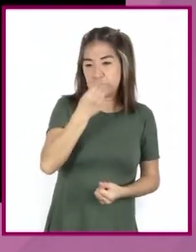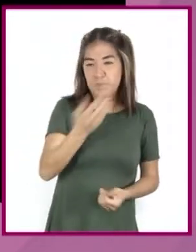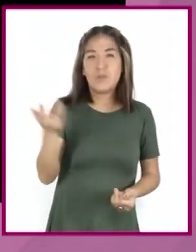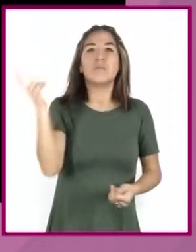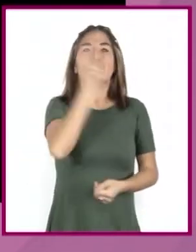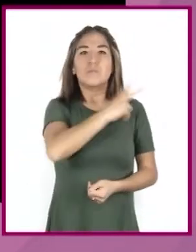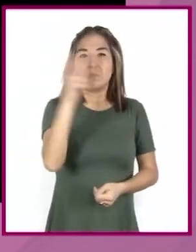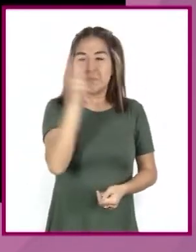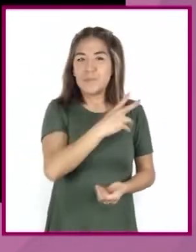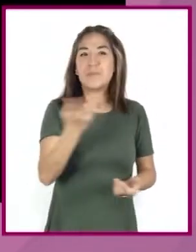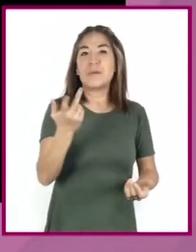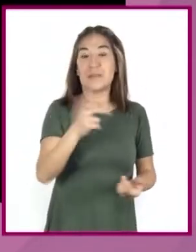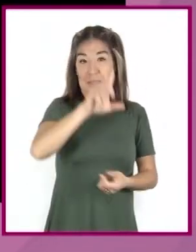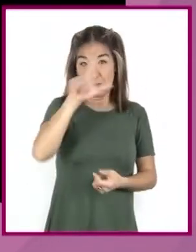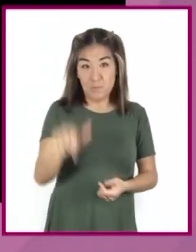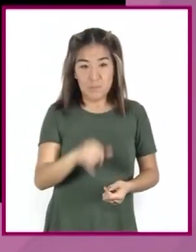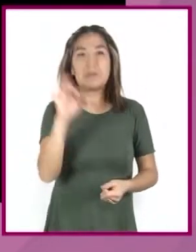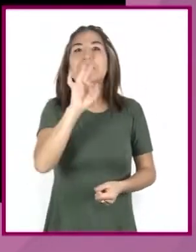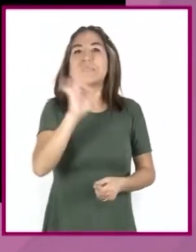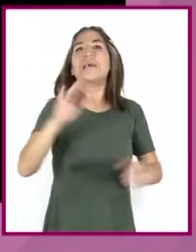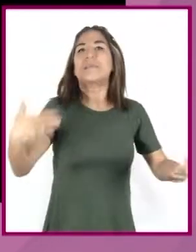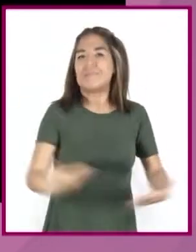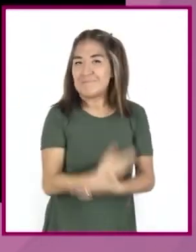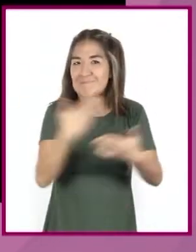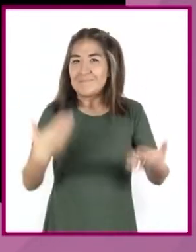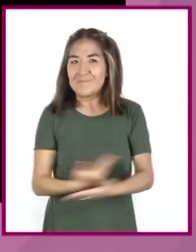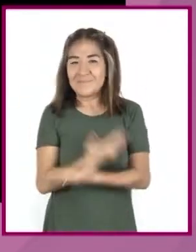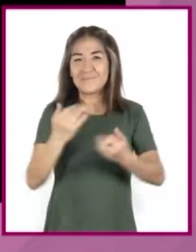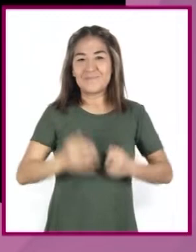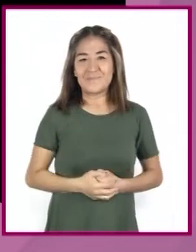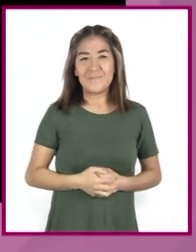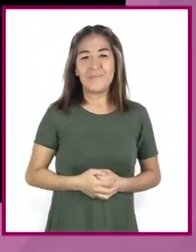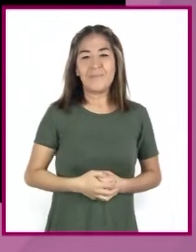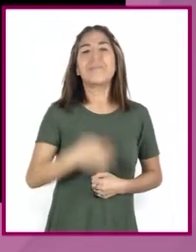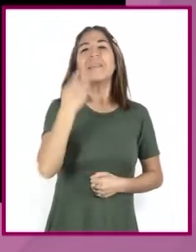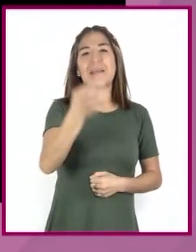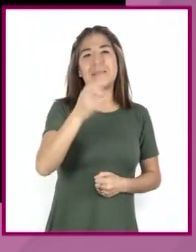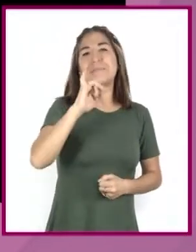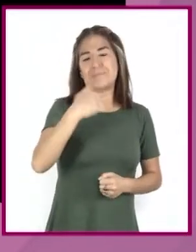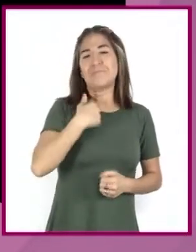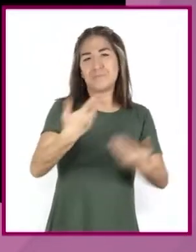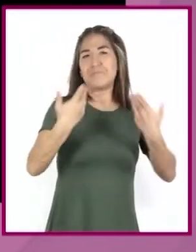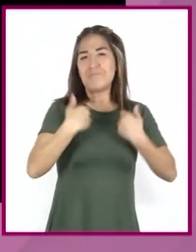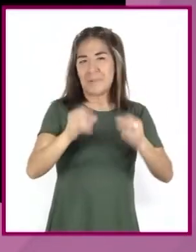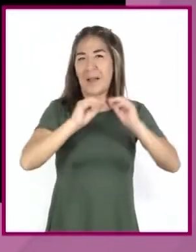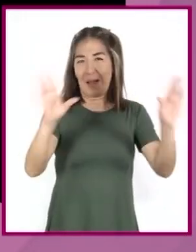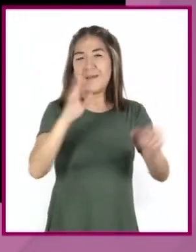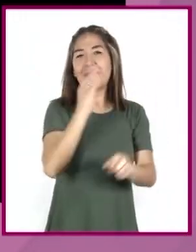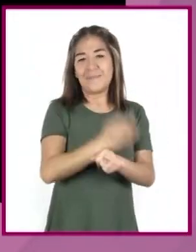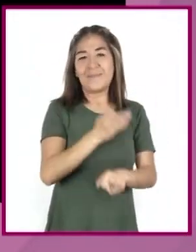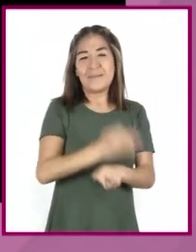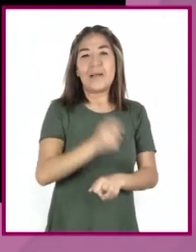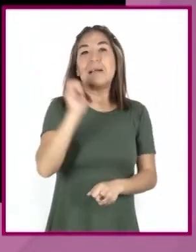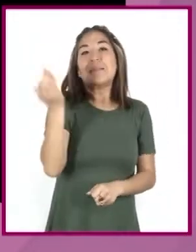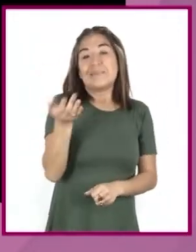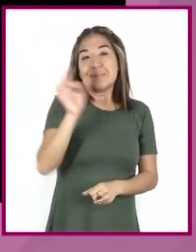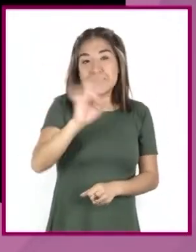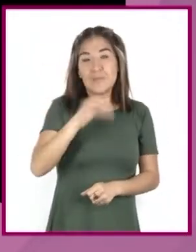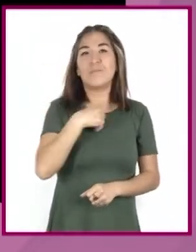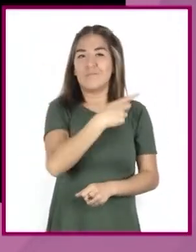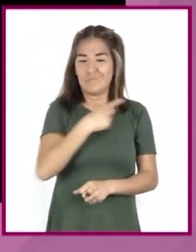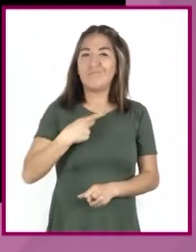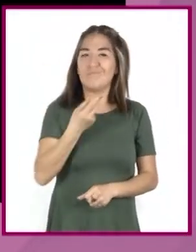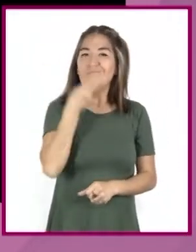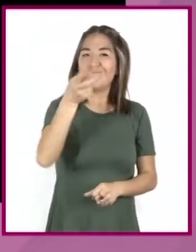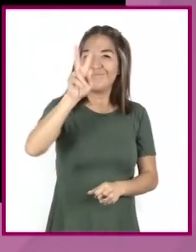algún día nos vamos a reproducir. Pues a mí me quedó clarísimo todo esto, aunque debo confesarles que